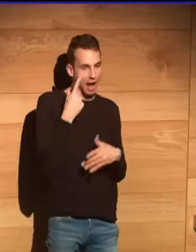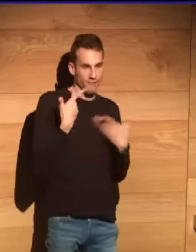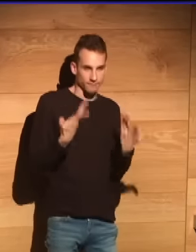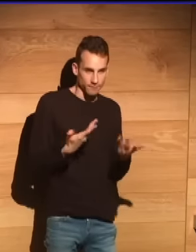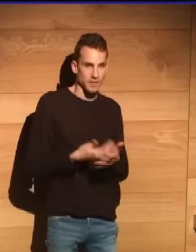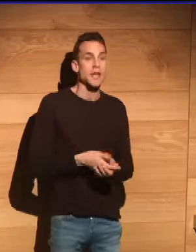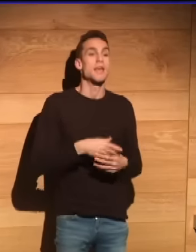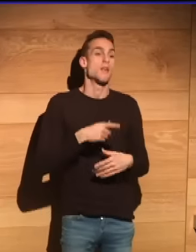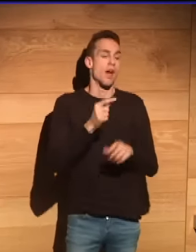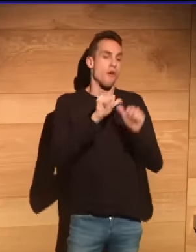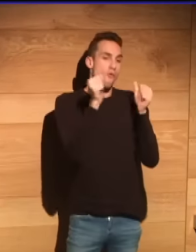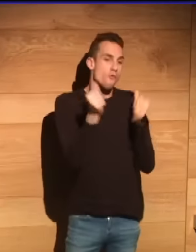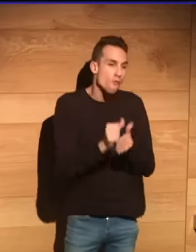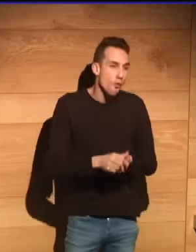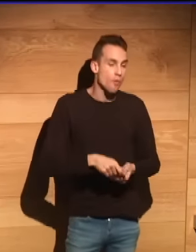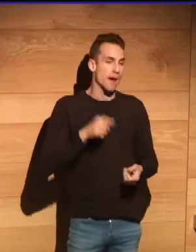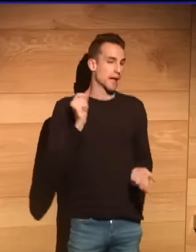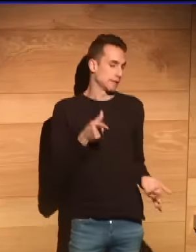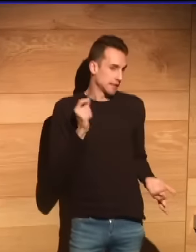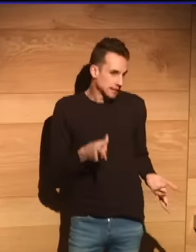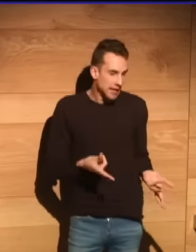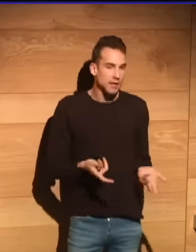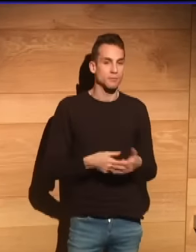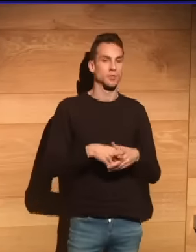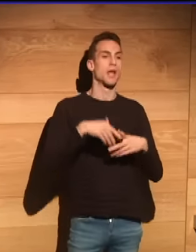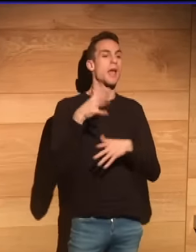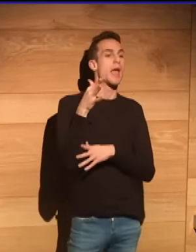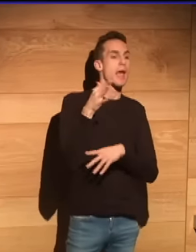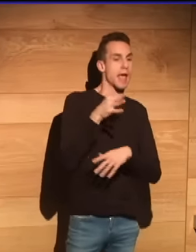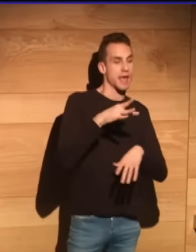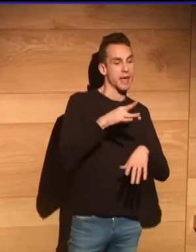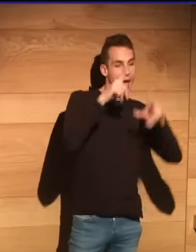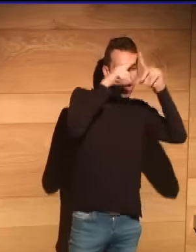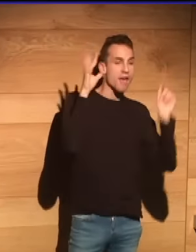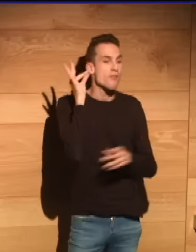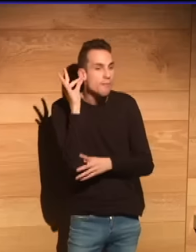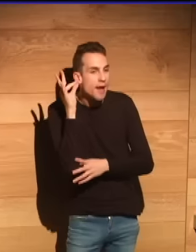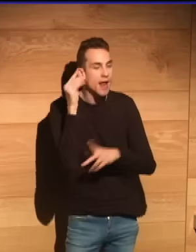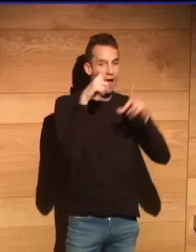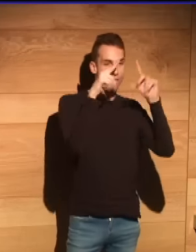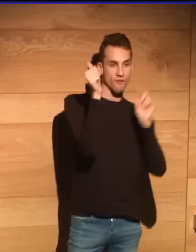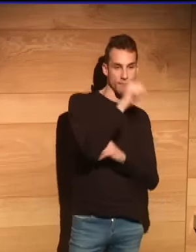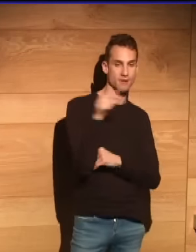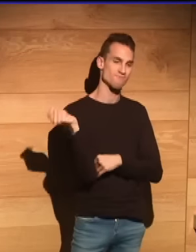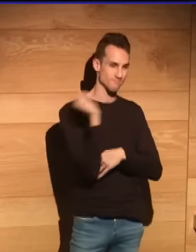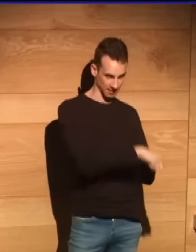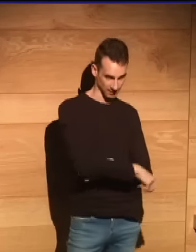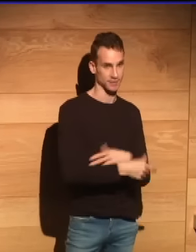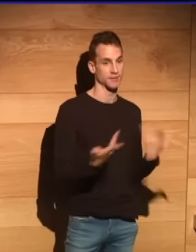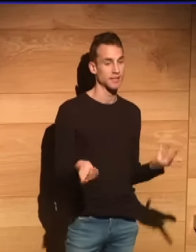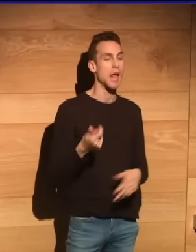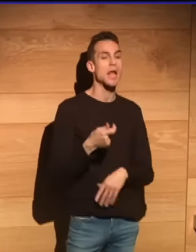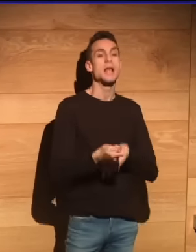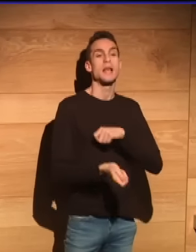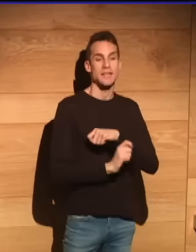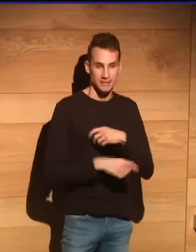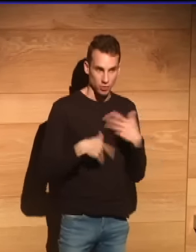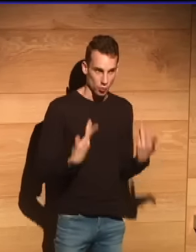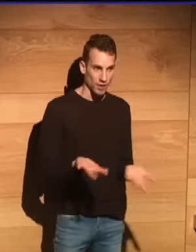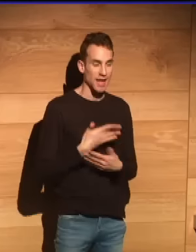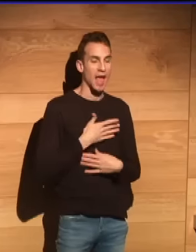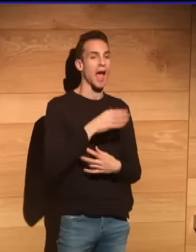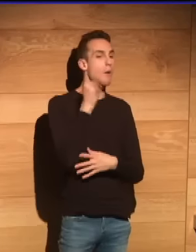enfermeras que enfermeros, ¿no? Por tanto, todo esto se está corrigiendo técnicamente, pero la clave es que las mujeres nos interesa estar metidas en el mundo